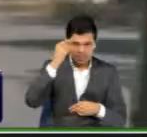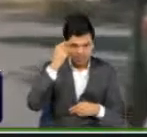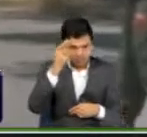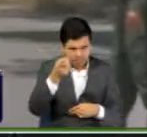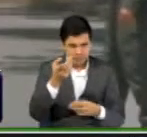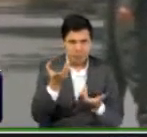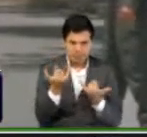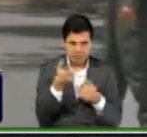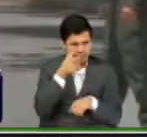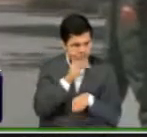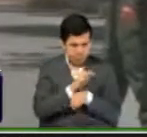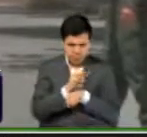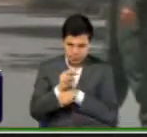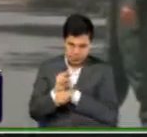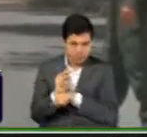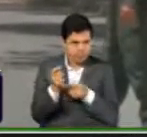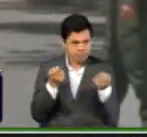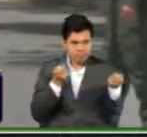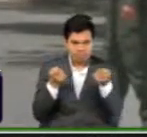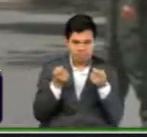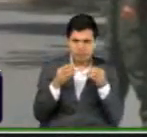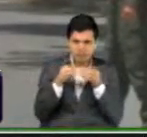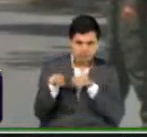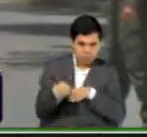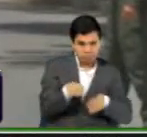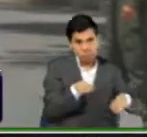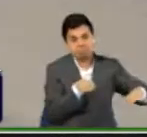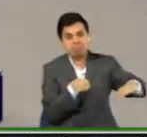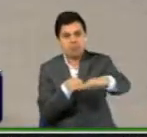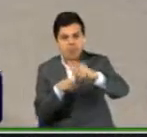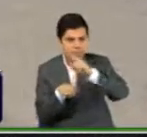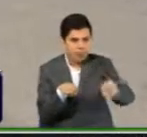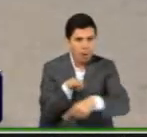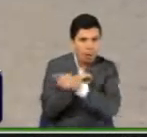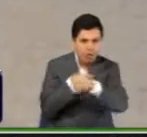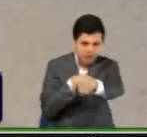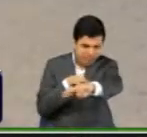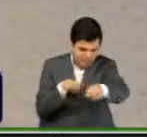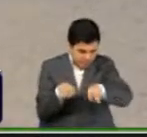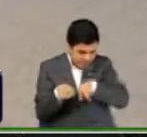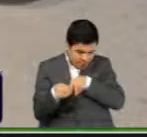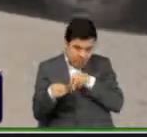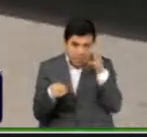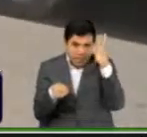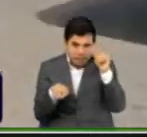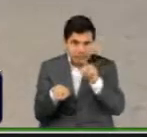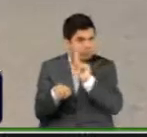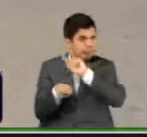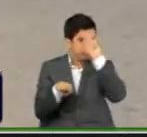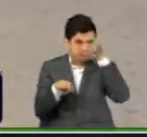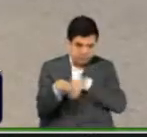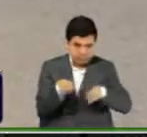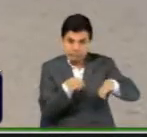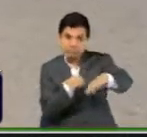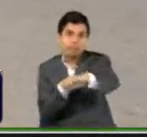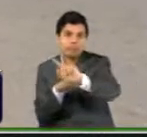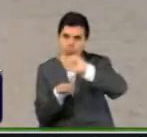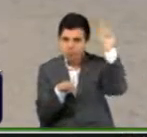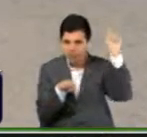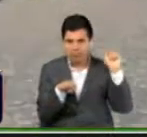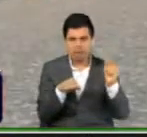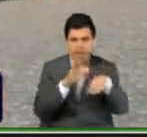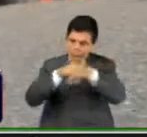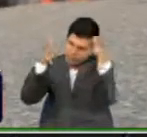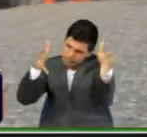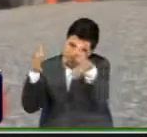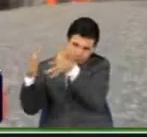estos controles, igualmente unos controles en adelantamientos, en sitios prohibidos y control de velocidad con el fin de evitar accidentes. Mayor, en el tema de las lluvias, puntos